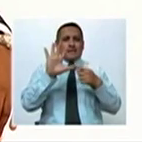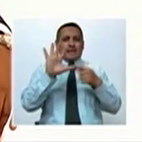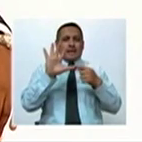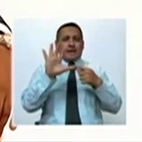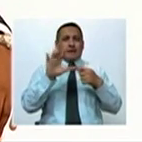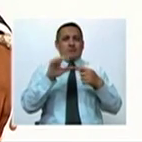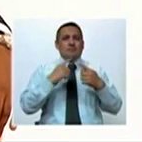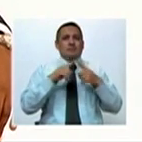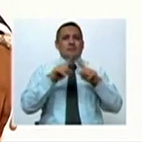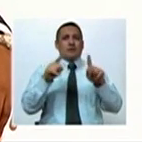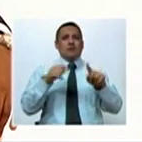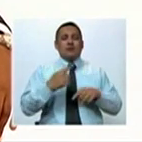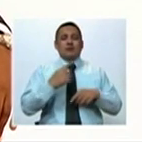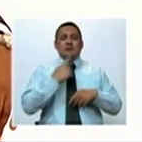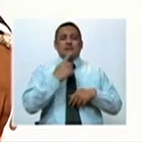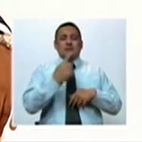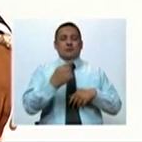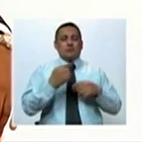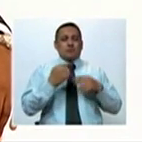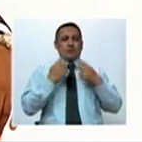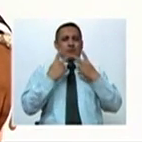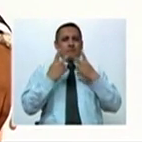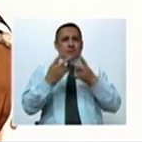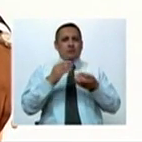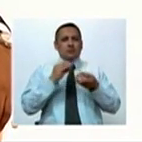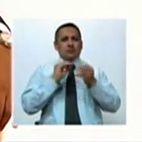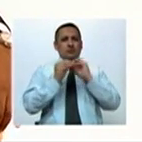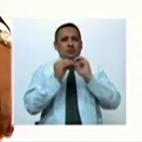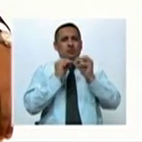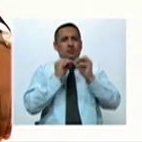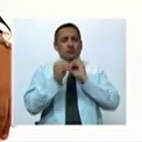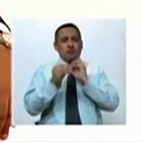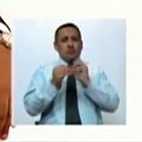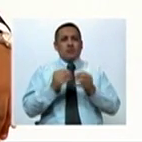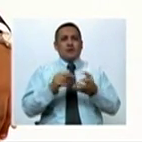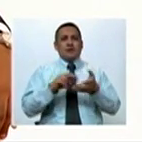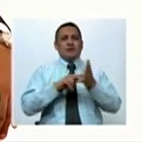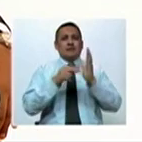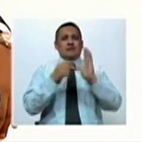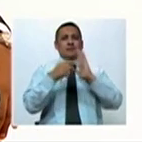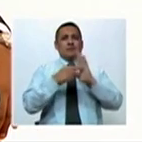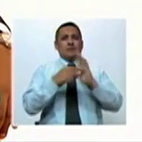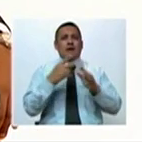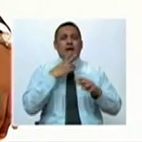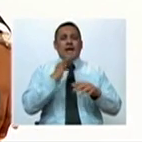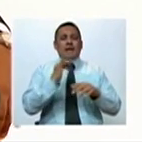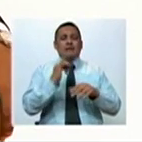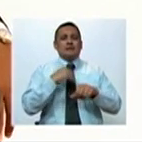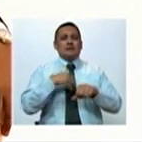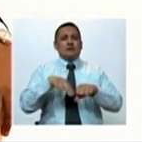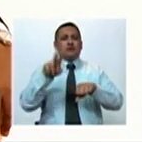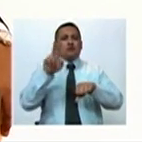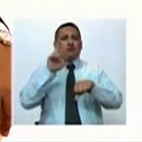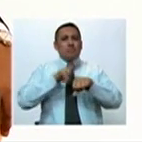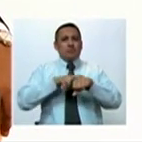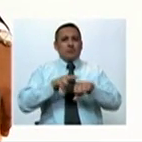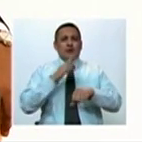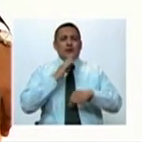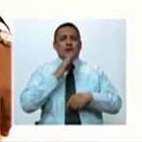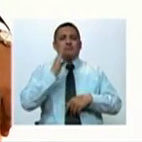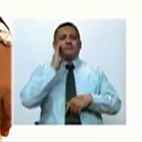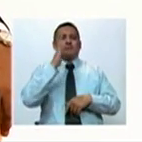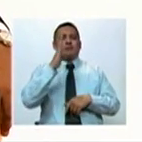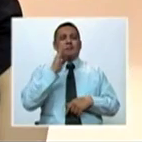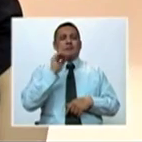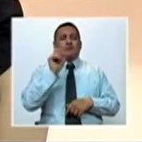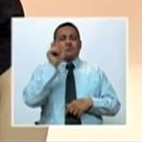categoría, sino que estamos ante una retribución que es lo que normalmente recibe